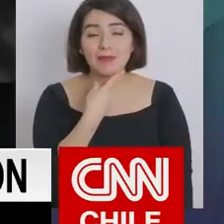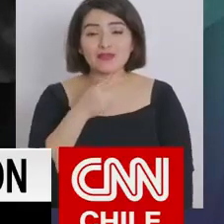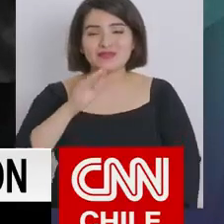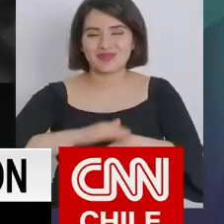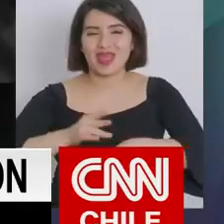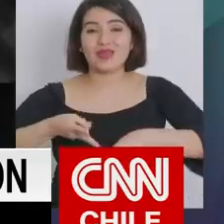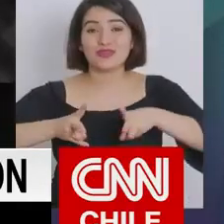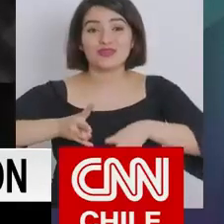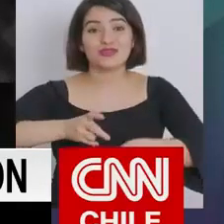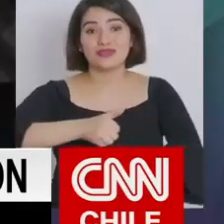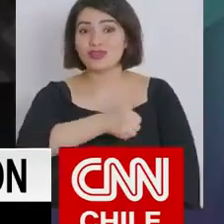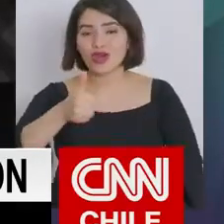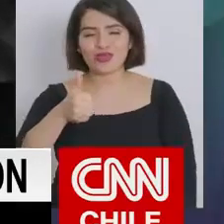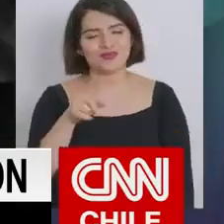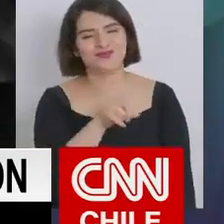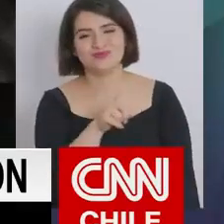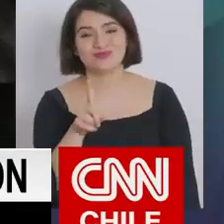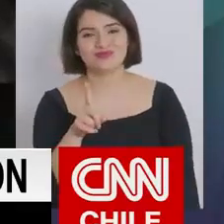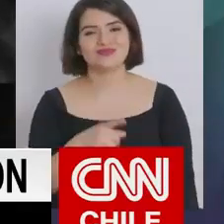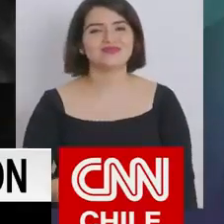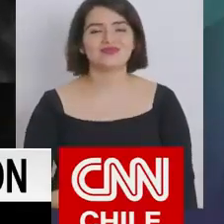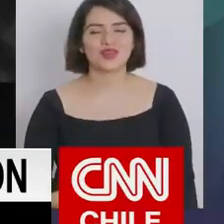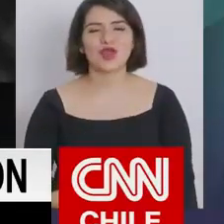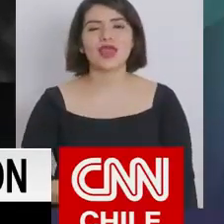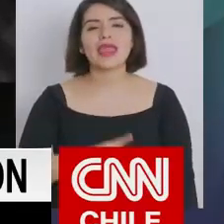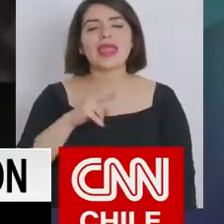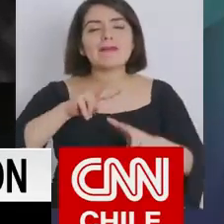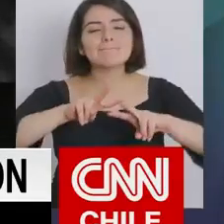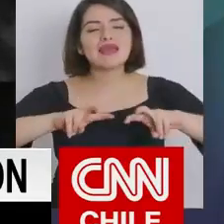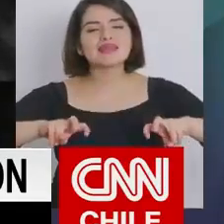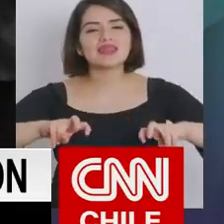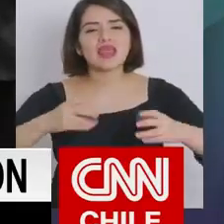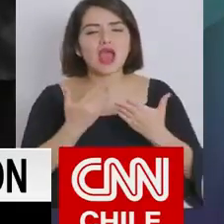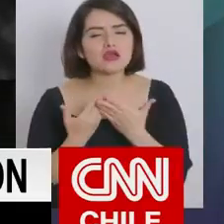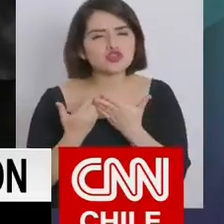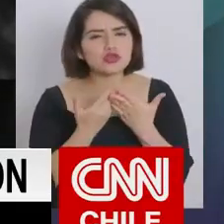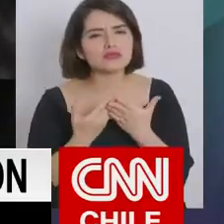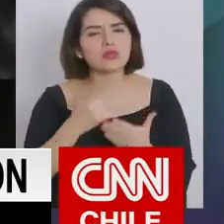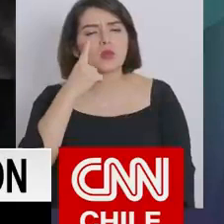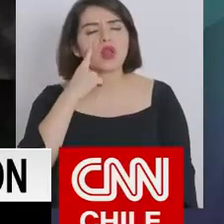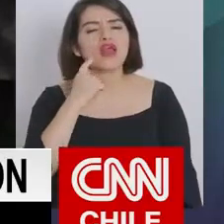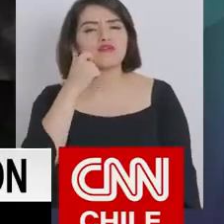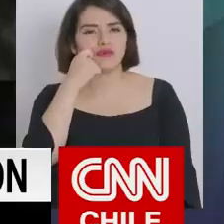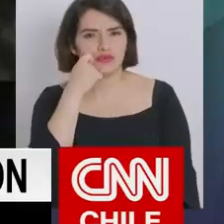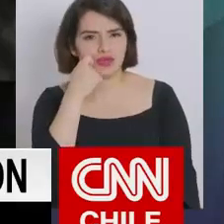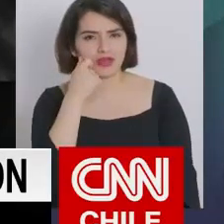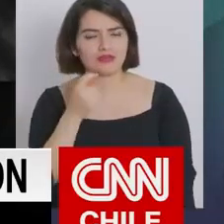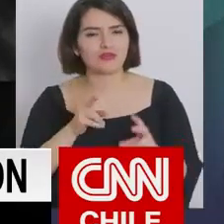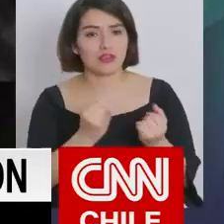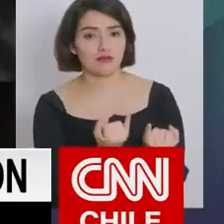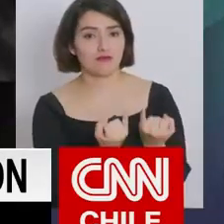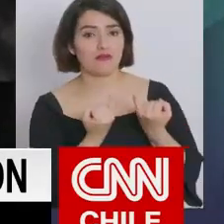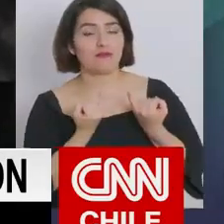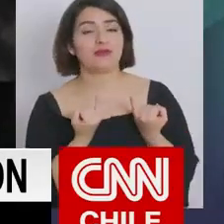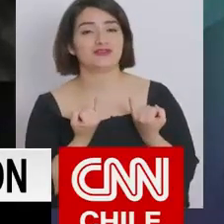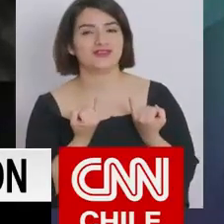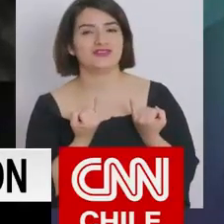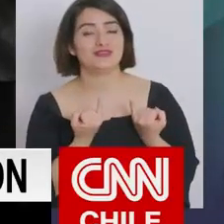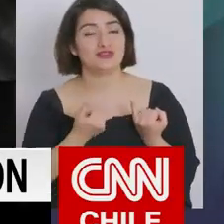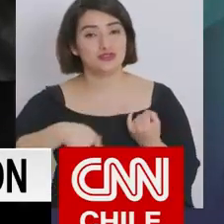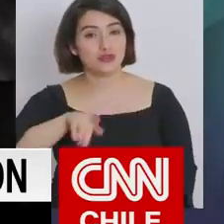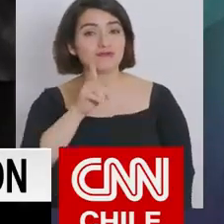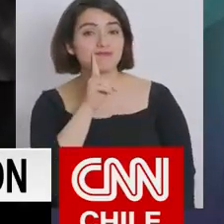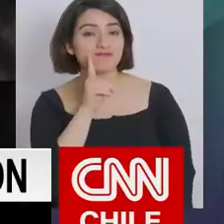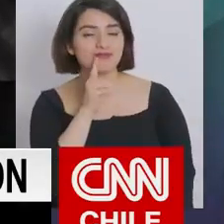autorizado para uso clínico. Es un medicamento que está en investigación, que está en estudio. Por los antecedentes que nosotros tenemos, no